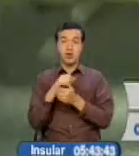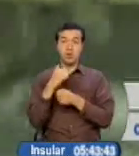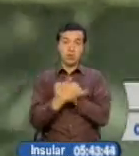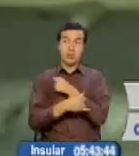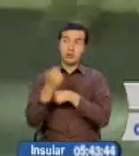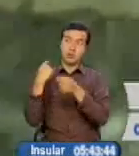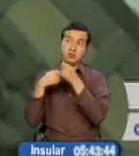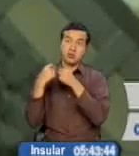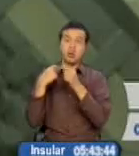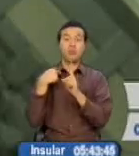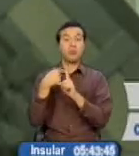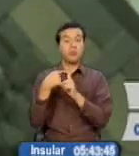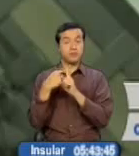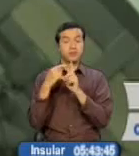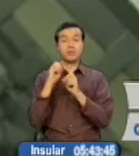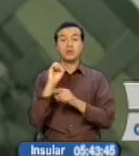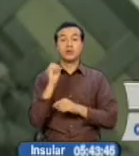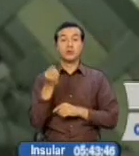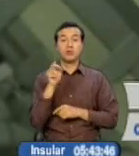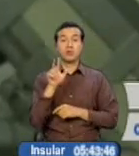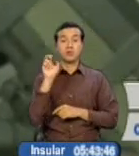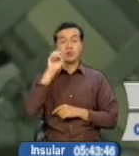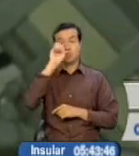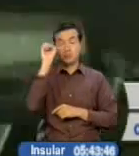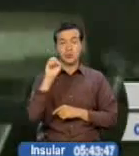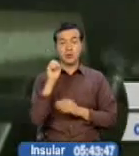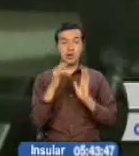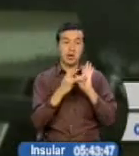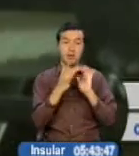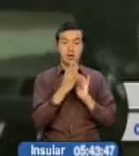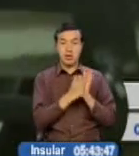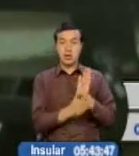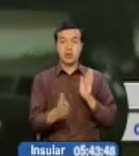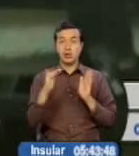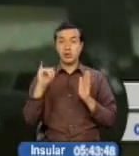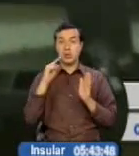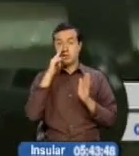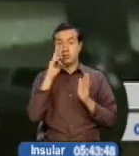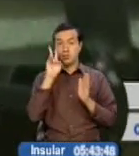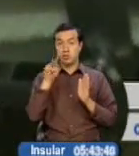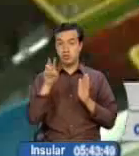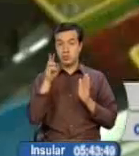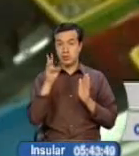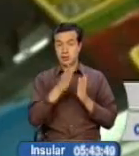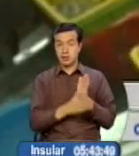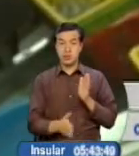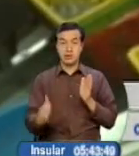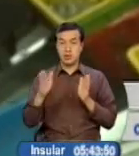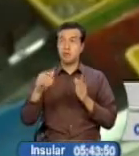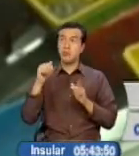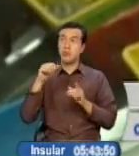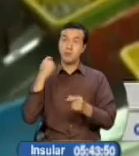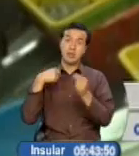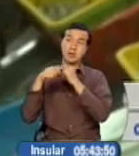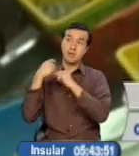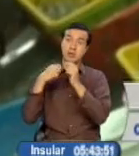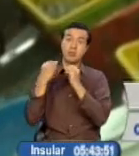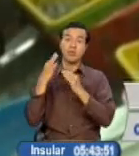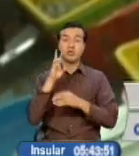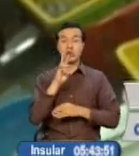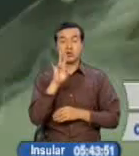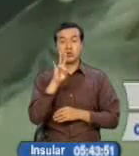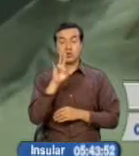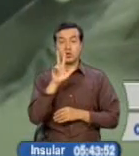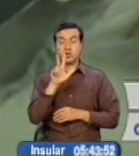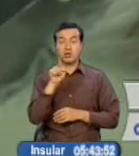esta tiene un valor positivo del 0.3% entre abril y junio de este año. Es decir, las exportaciones se incrementaron en